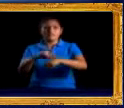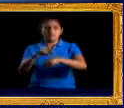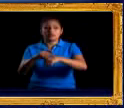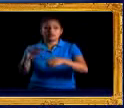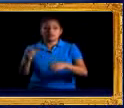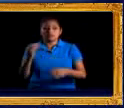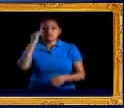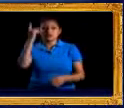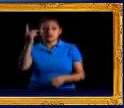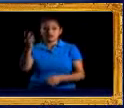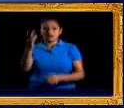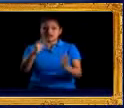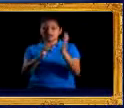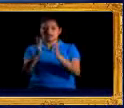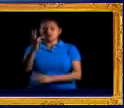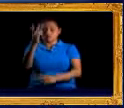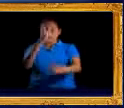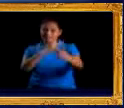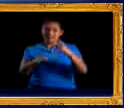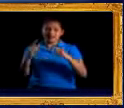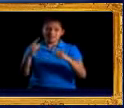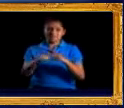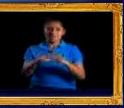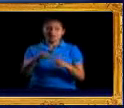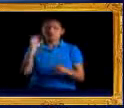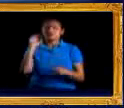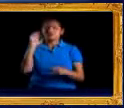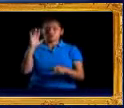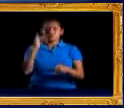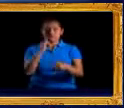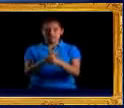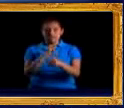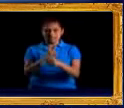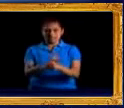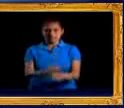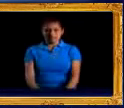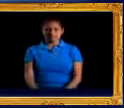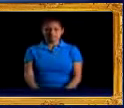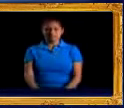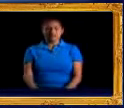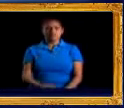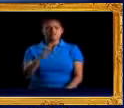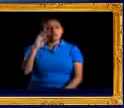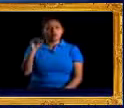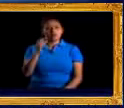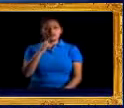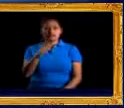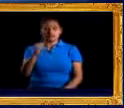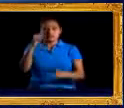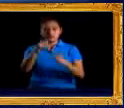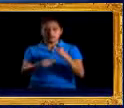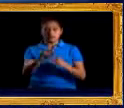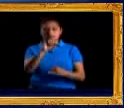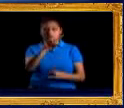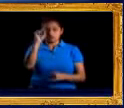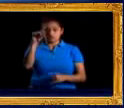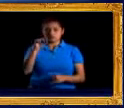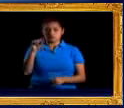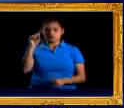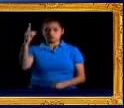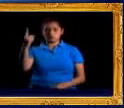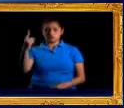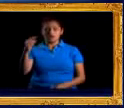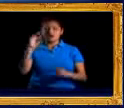el momento en que el Señor Jesús va a venir por su amada iglesia. Mire lo que dice Apocalipsis 1:1,